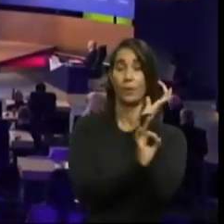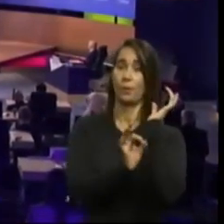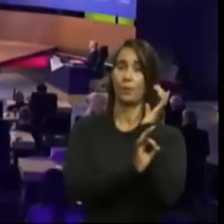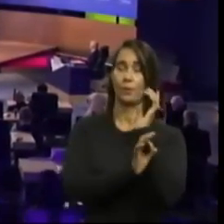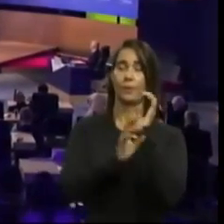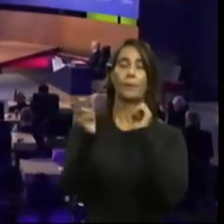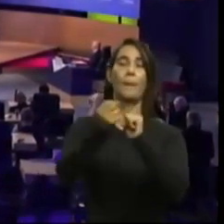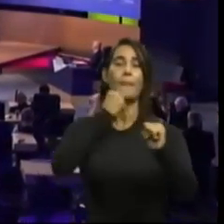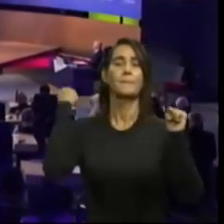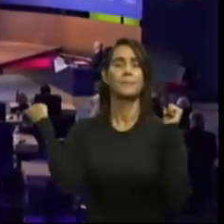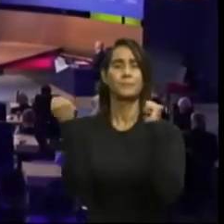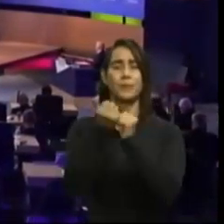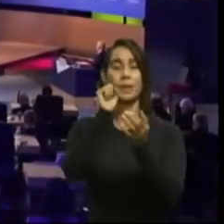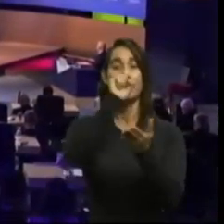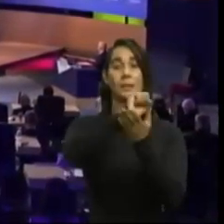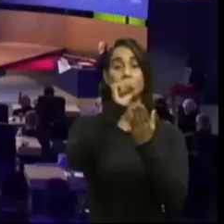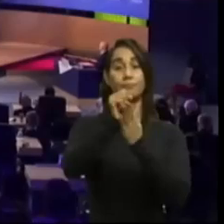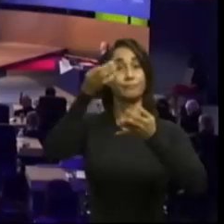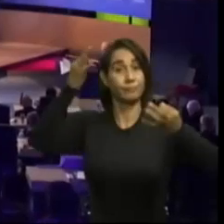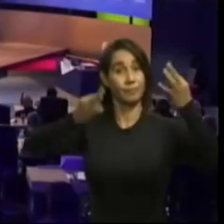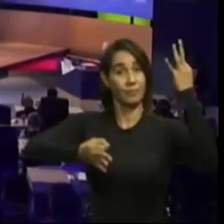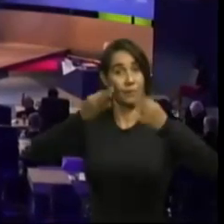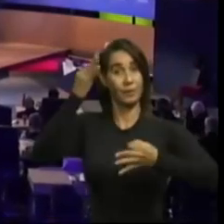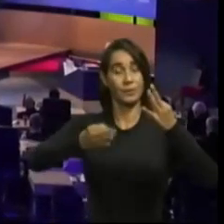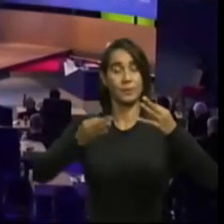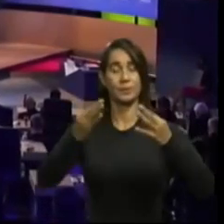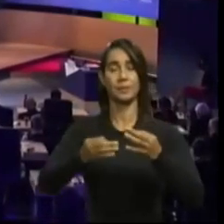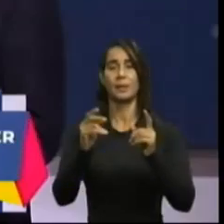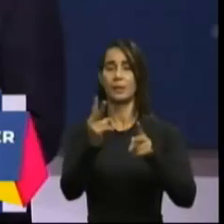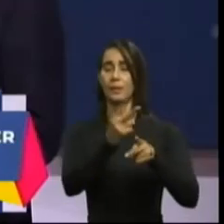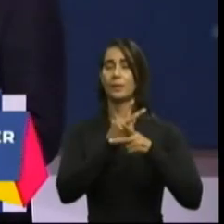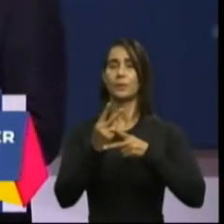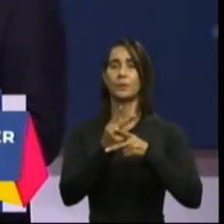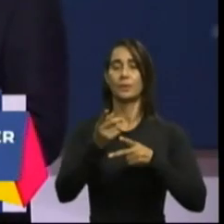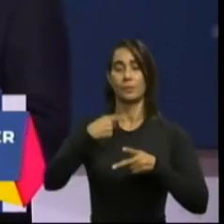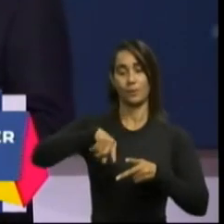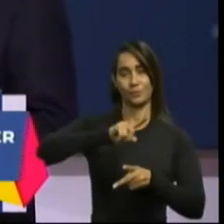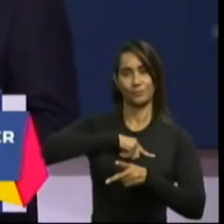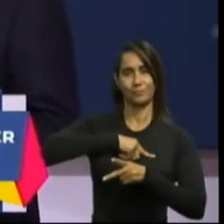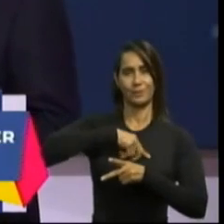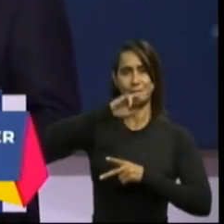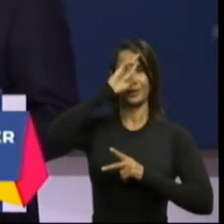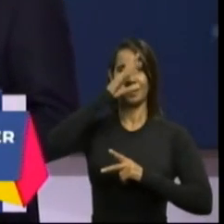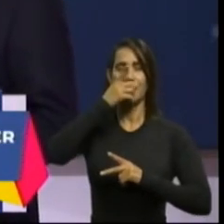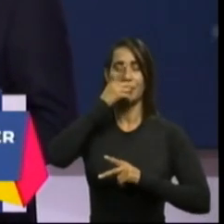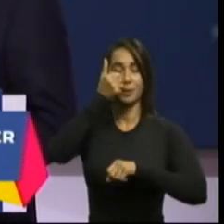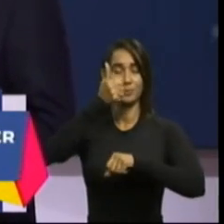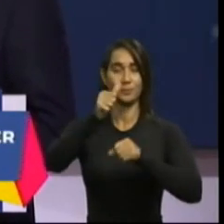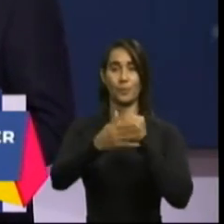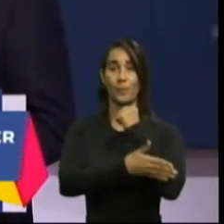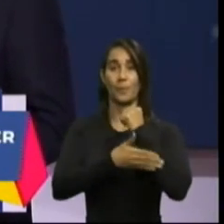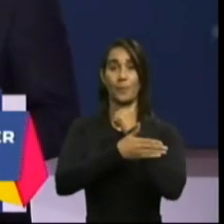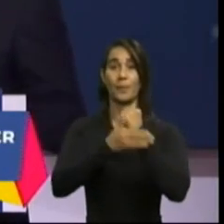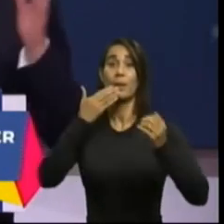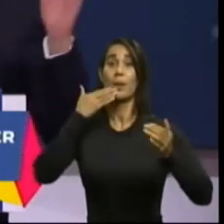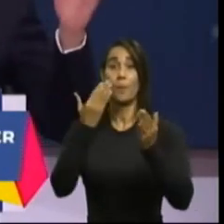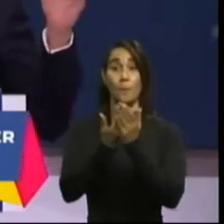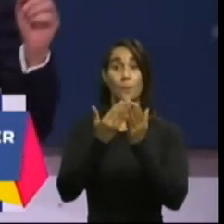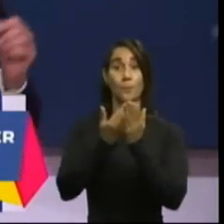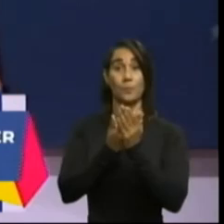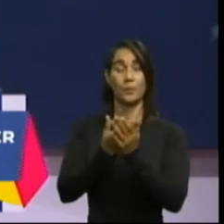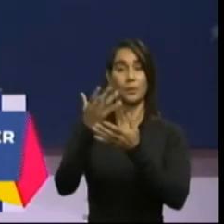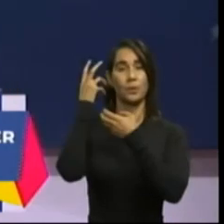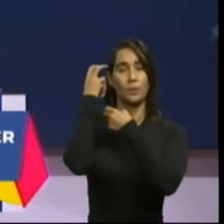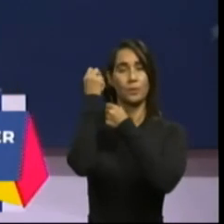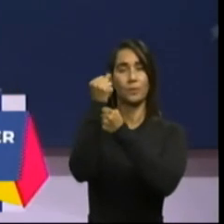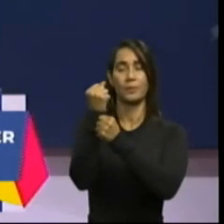el fortalecimiento del sistema de justicia y la seguridad jurídica, nos ha convertido en un país propicio para la inversión, pero sobre